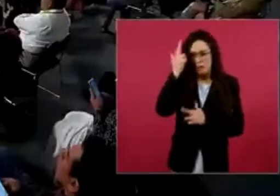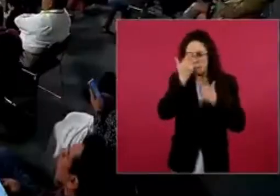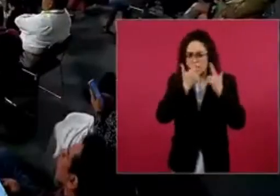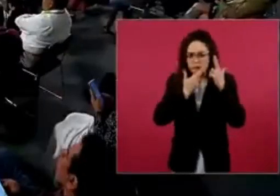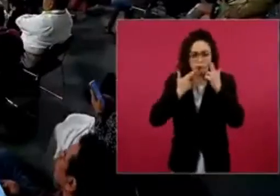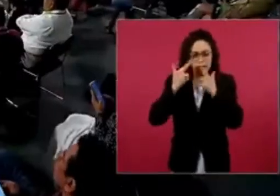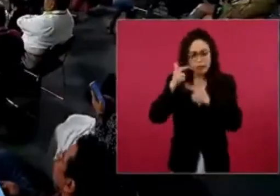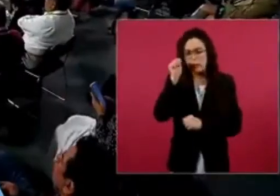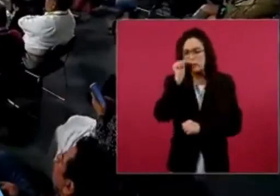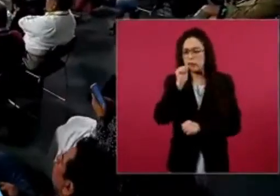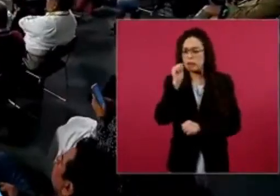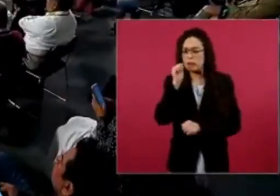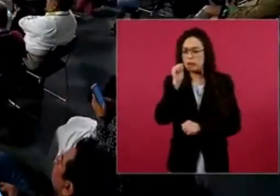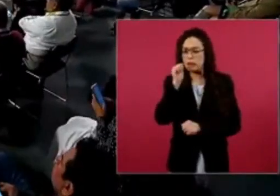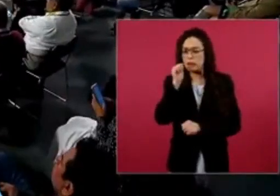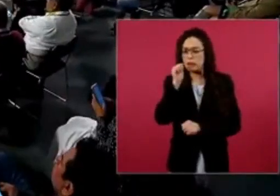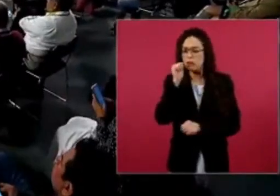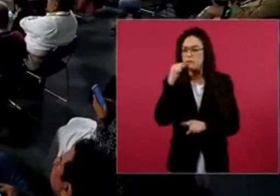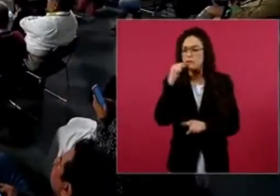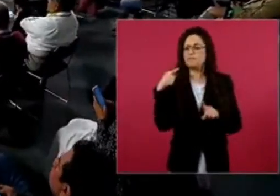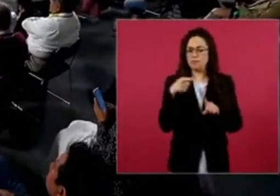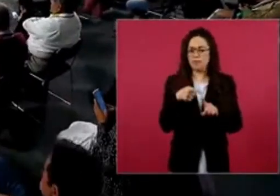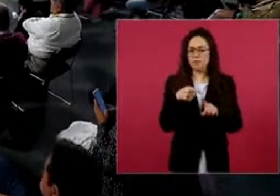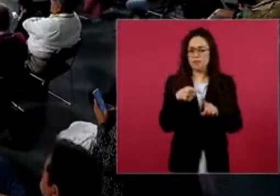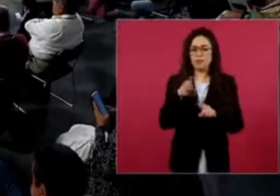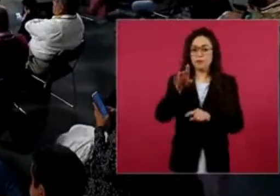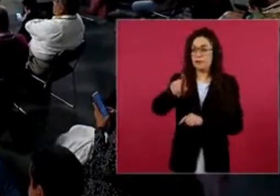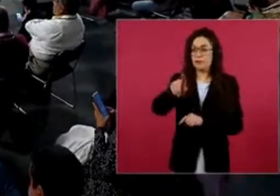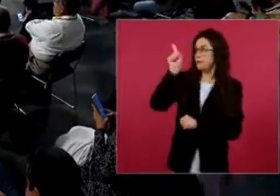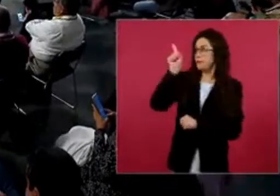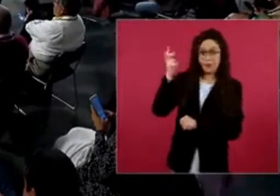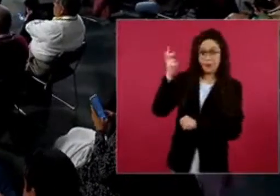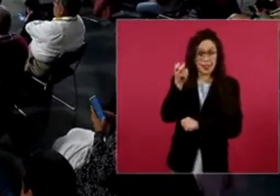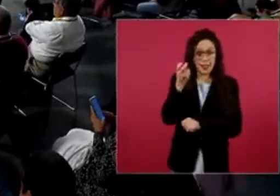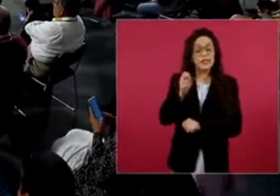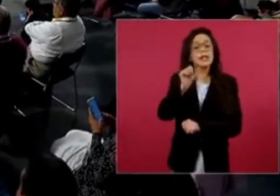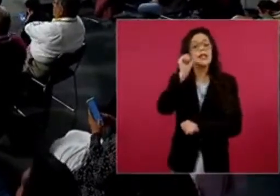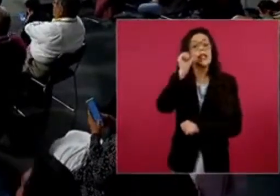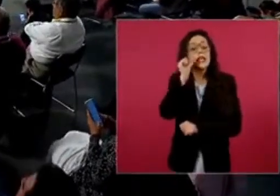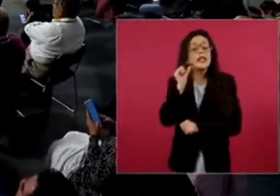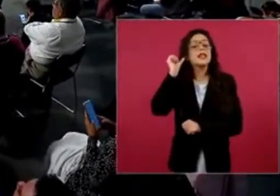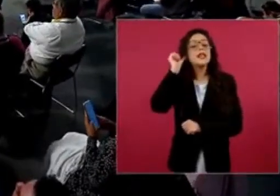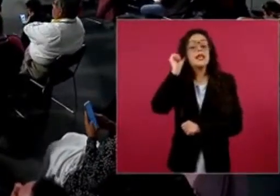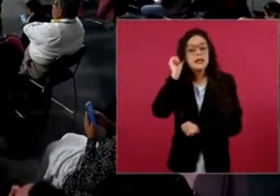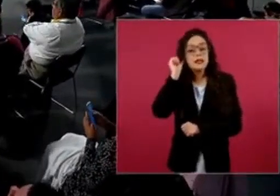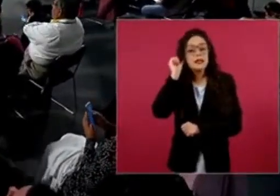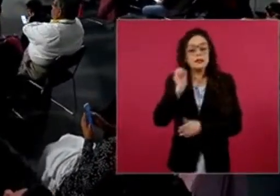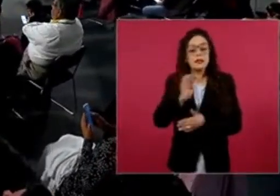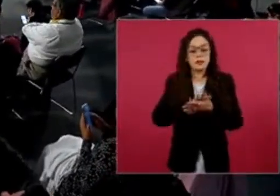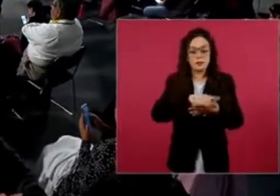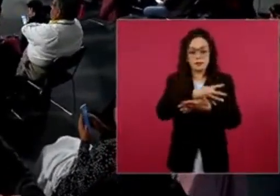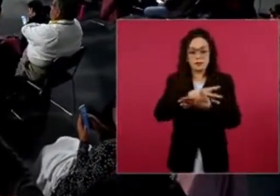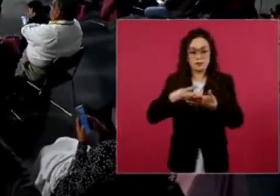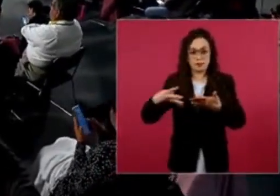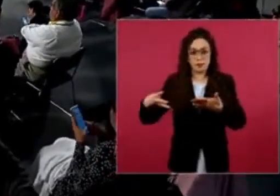de ayer, pero a ver si buscan la anual.